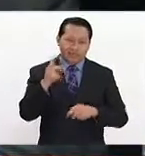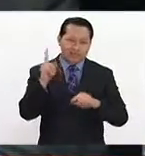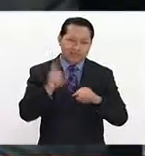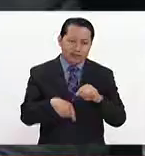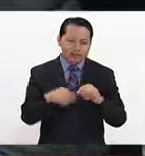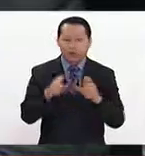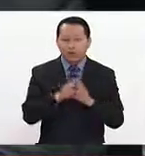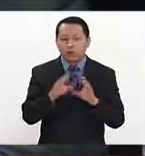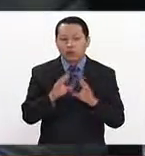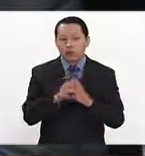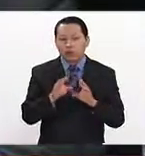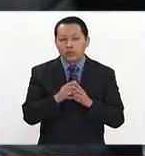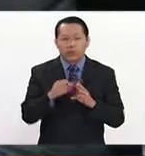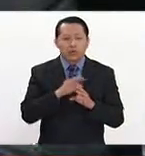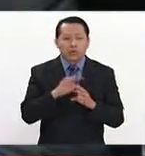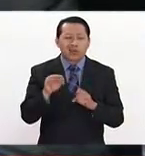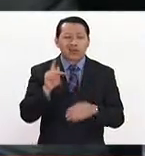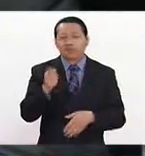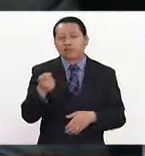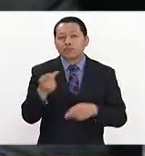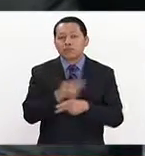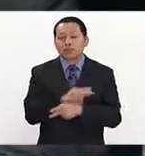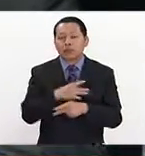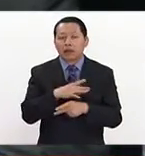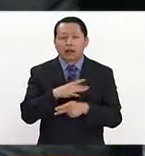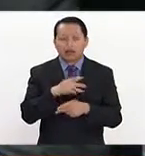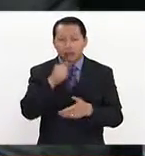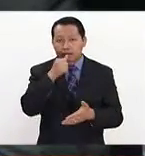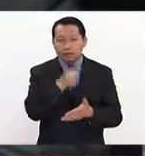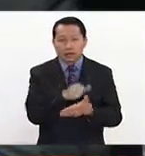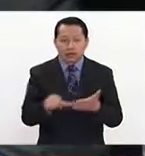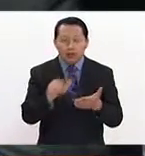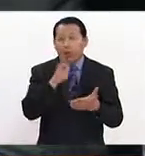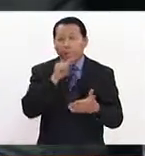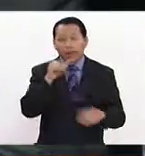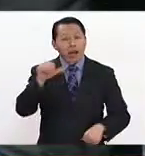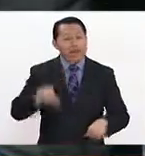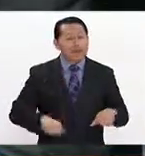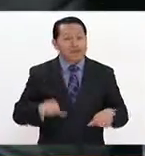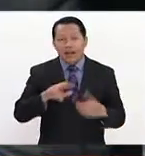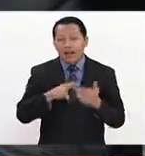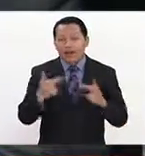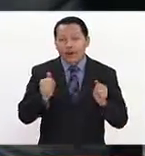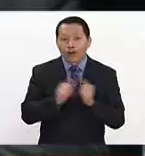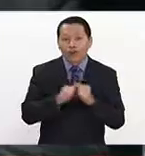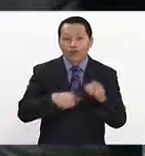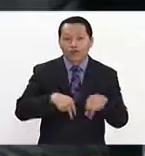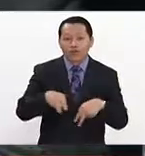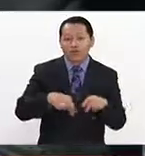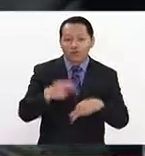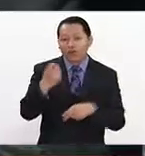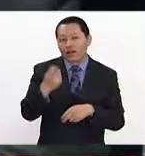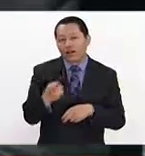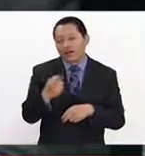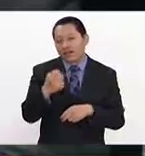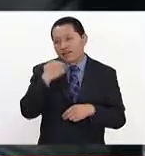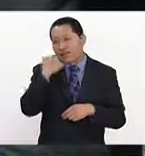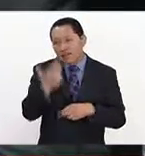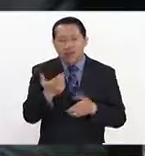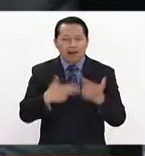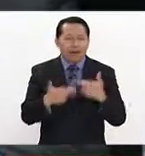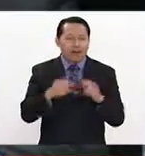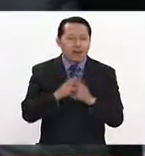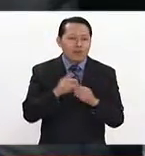que pues lo que hace es que está suspendido de cualquier actividad relacionada con el fútbol, y él ya quiere regresar. Él quería